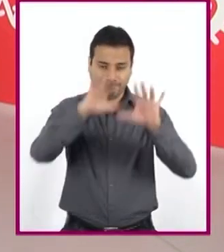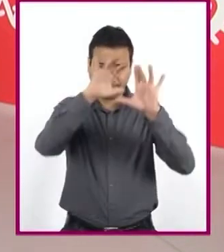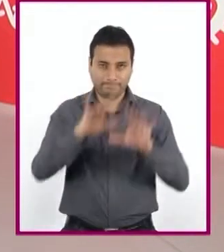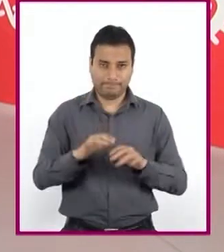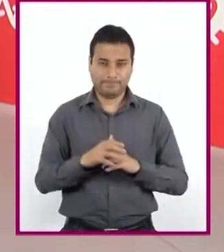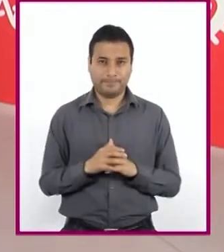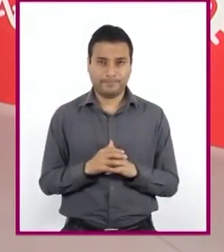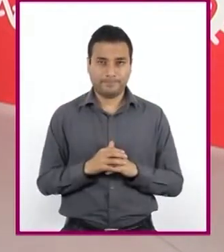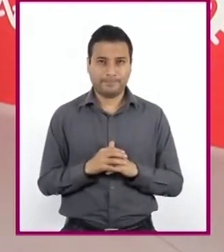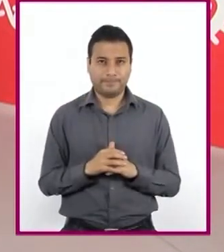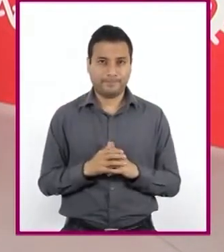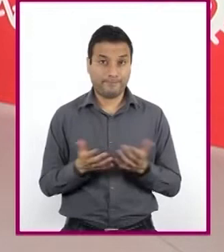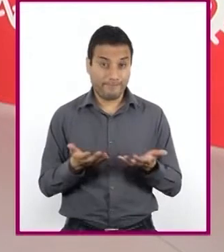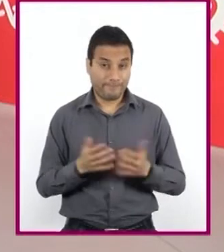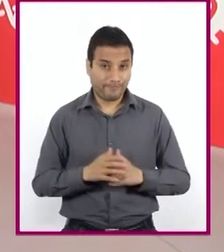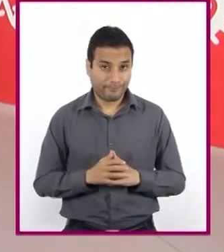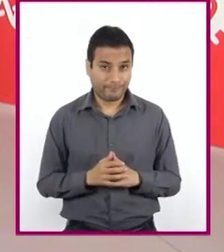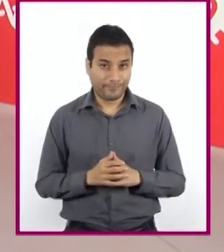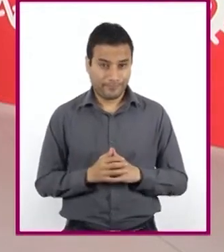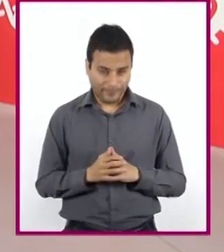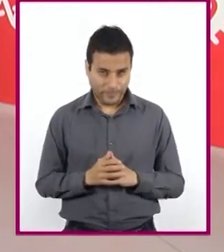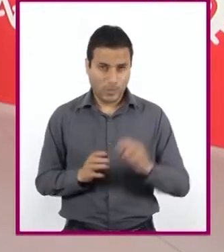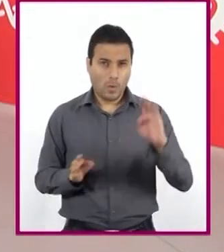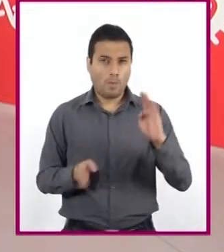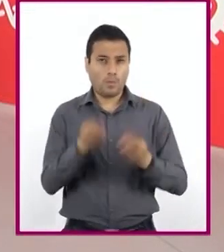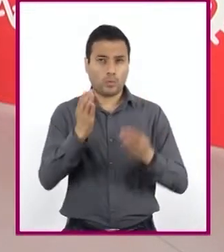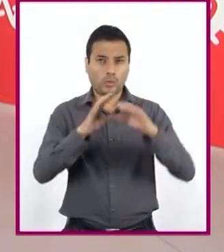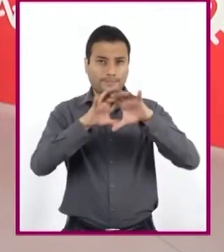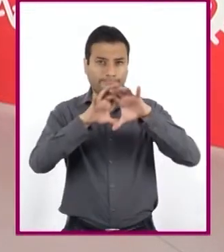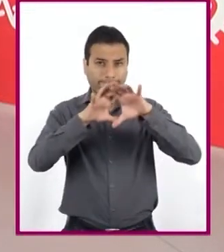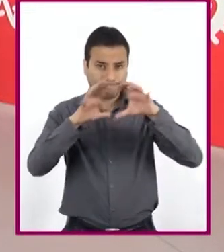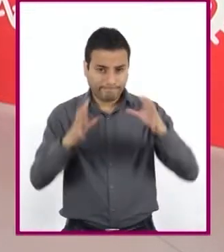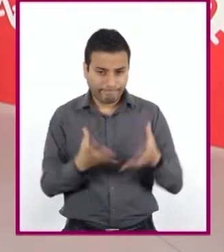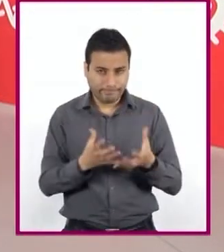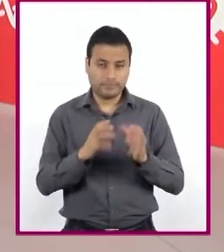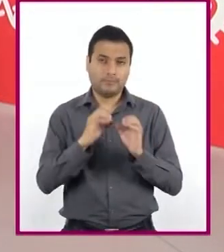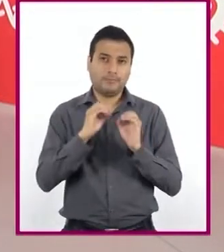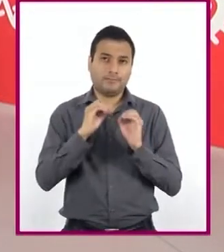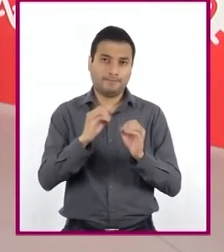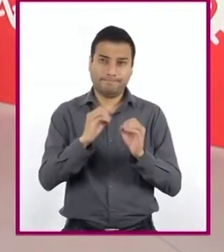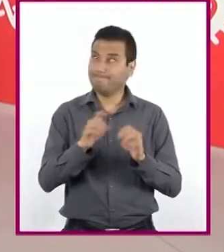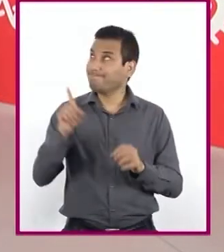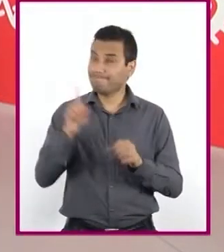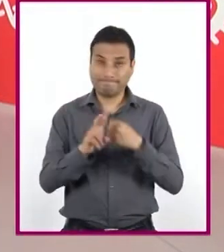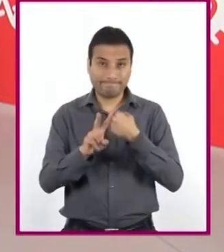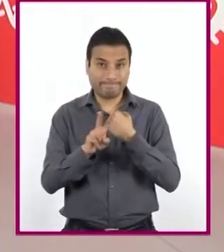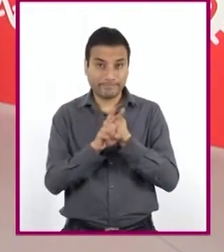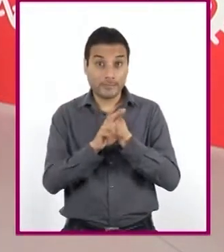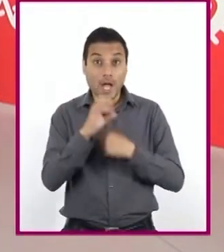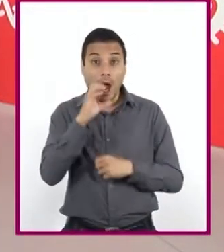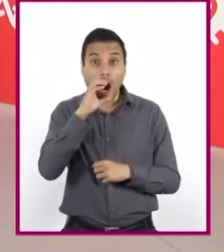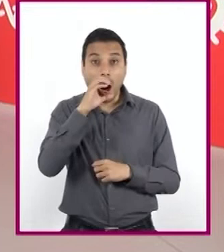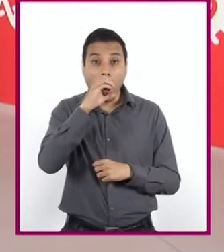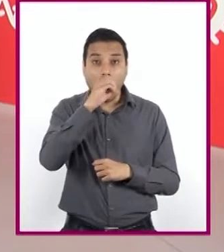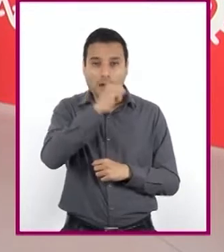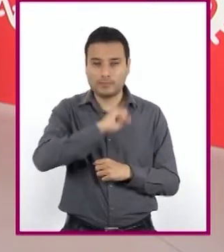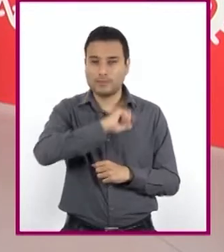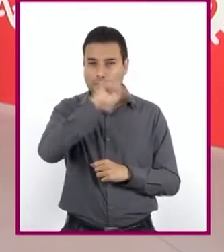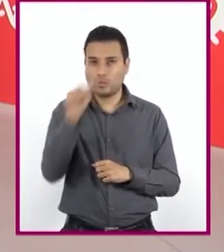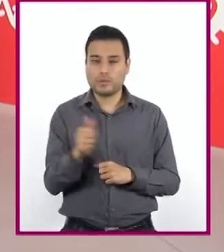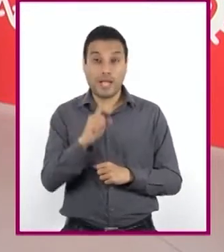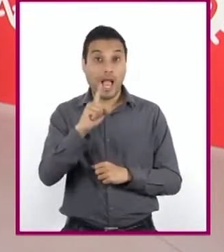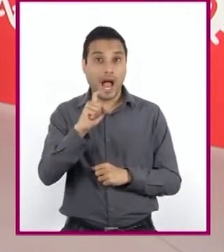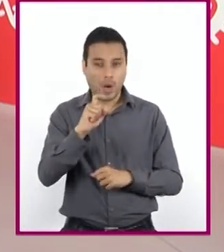Tanto a gran escala en el planeta como a pequeña, en el frasco el calor producirá cambio de estado del